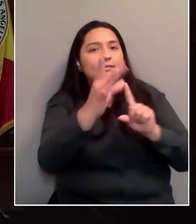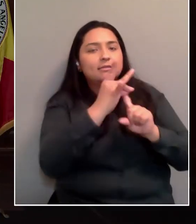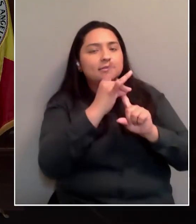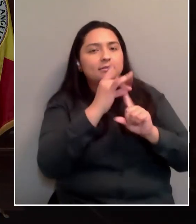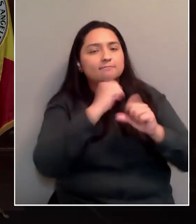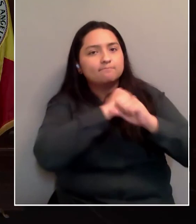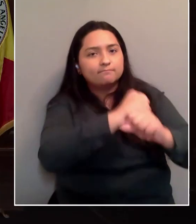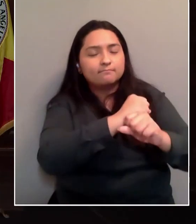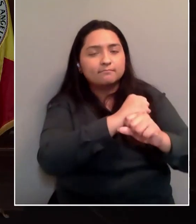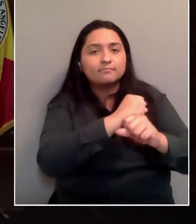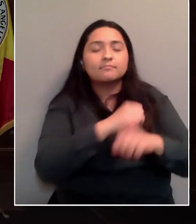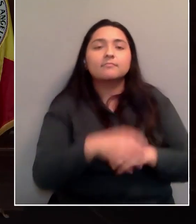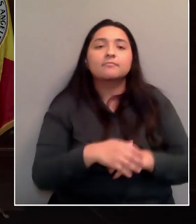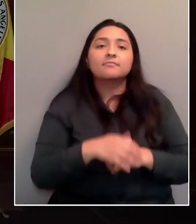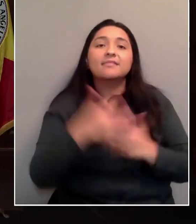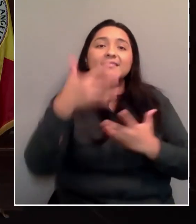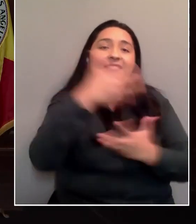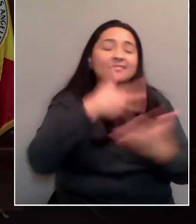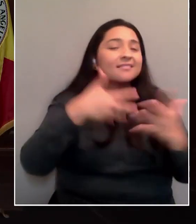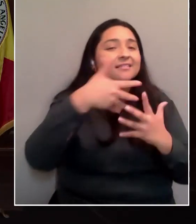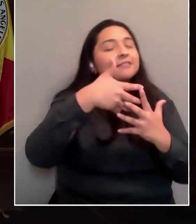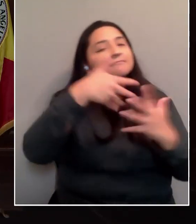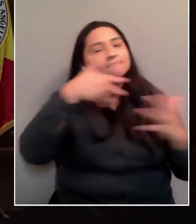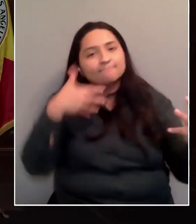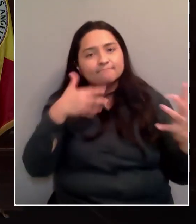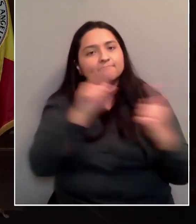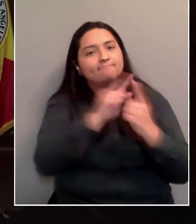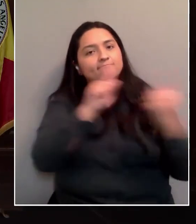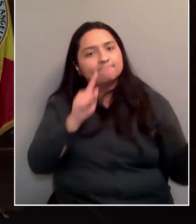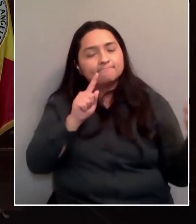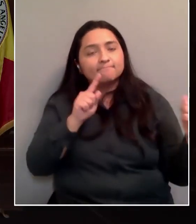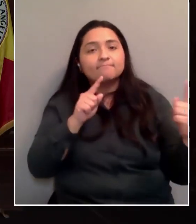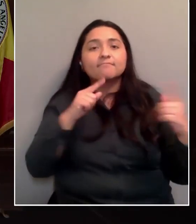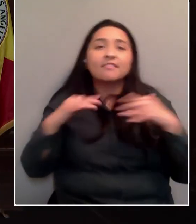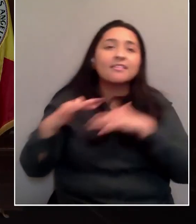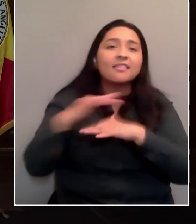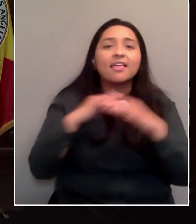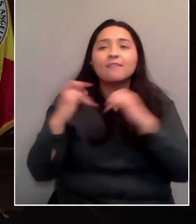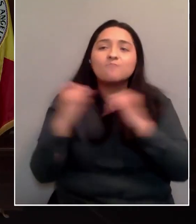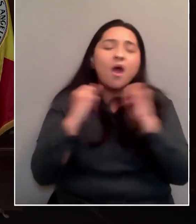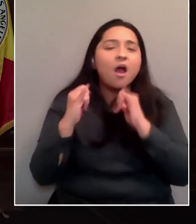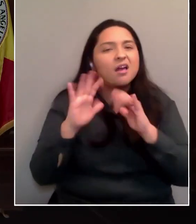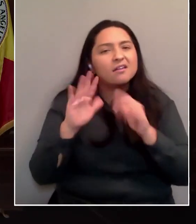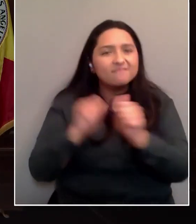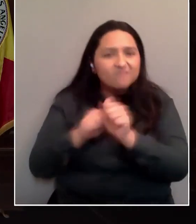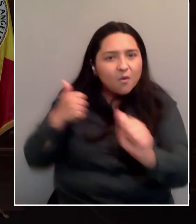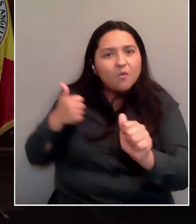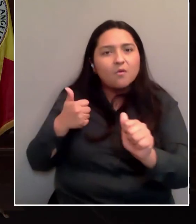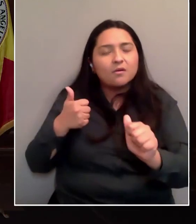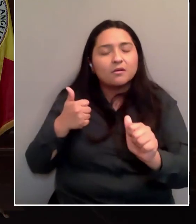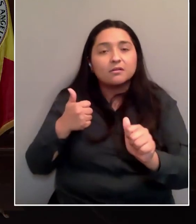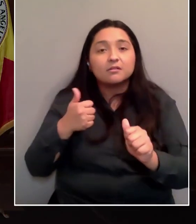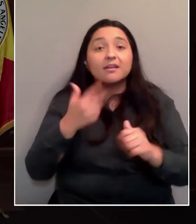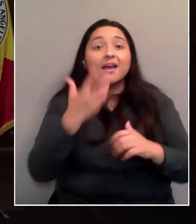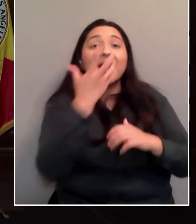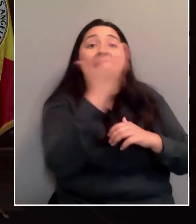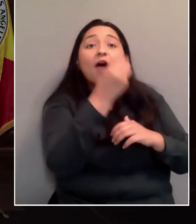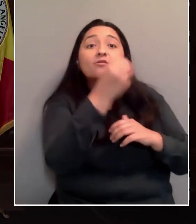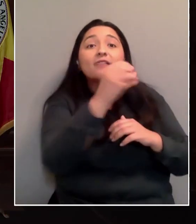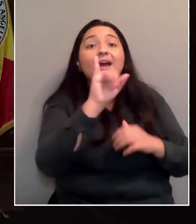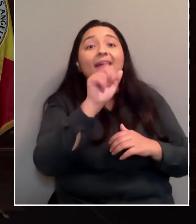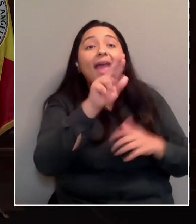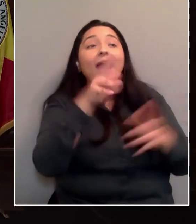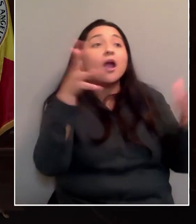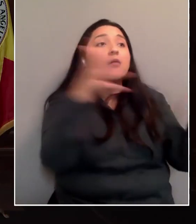evite las reuniones. Recuerda que el aire y la ventilación reducen el riesgo de COVID-19.